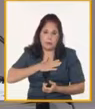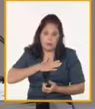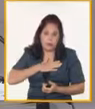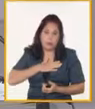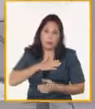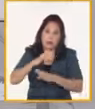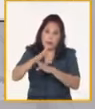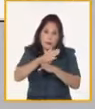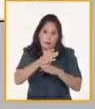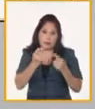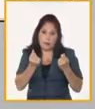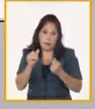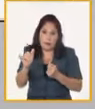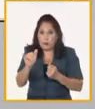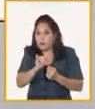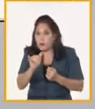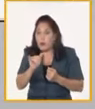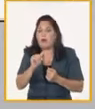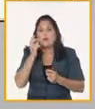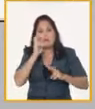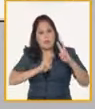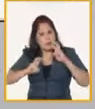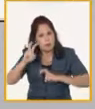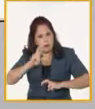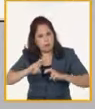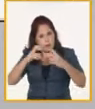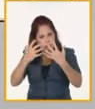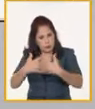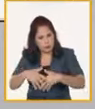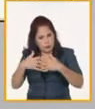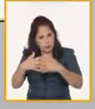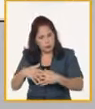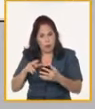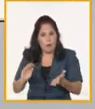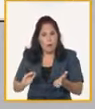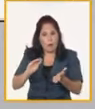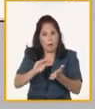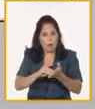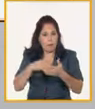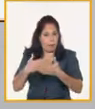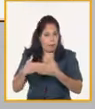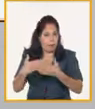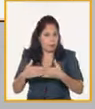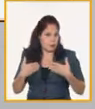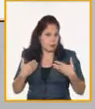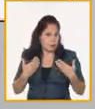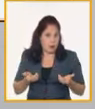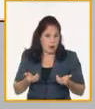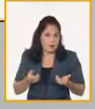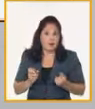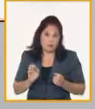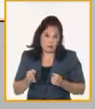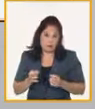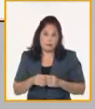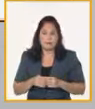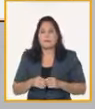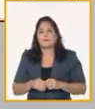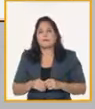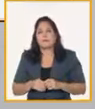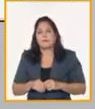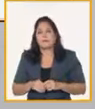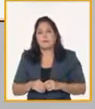actores en la economía por eso Se revisan los niveles productivos los aportes de nuestras empresas que también están eh bajo